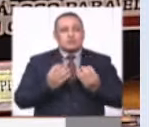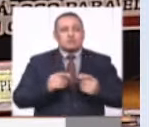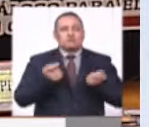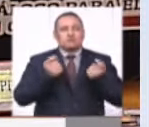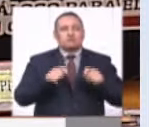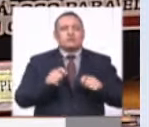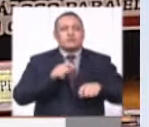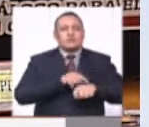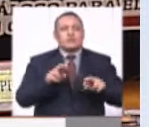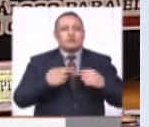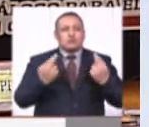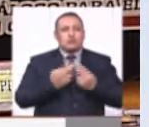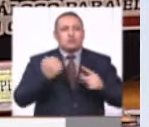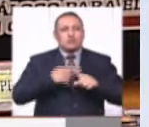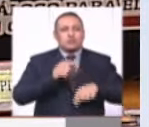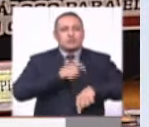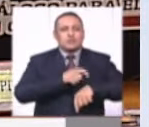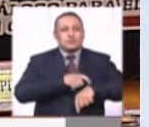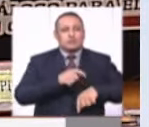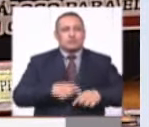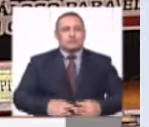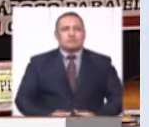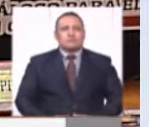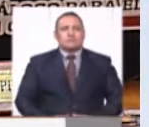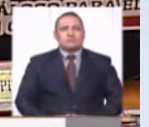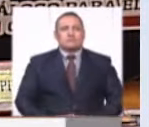se suspende la sesión por breve término.